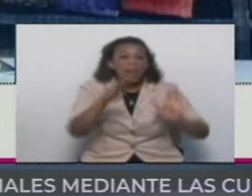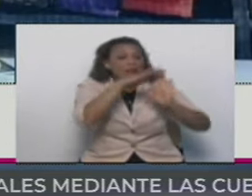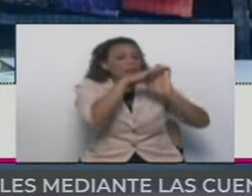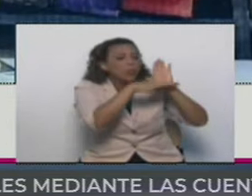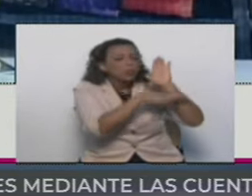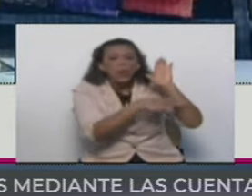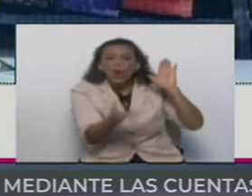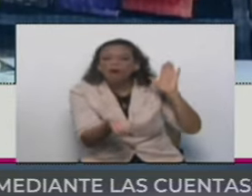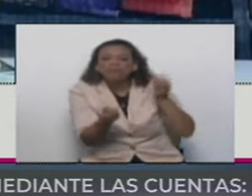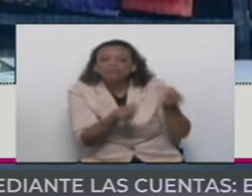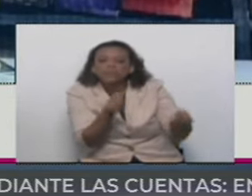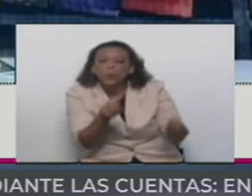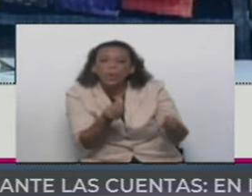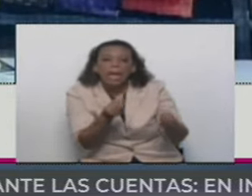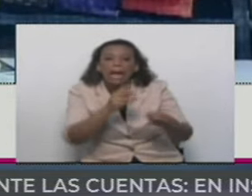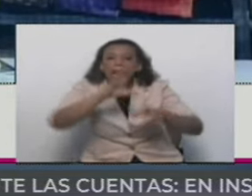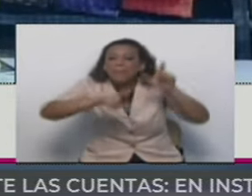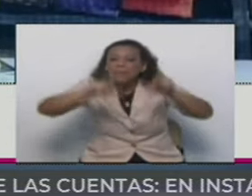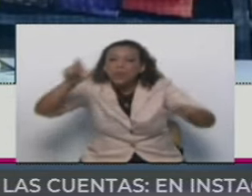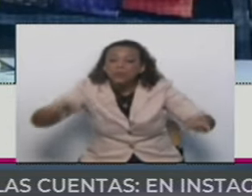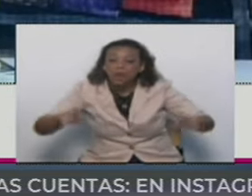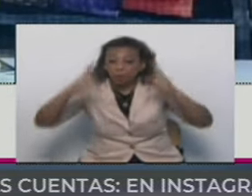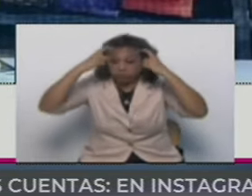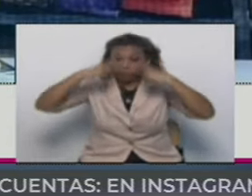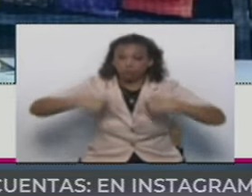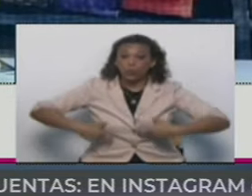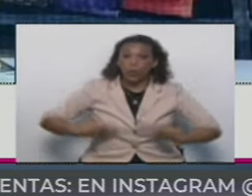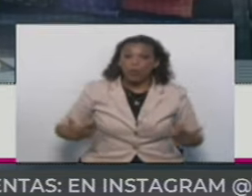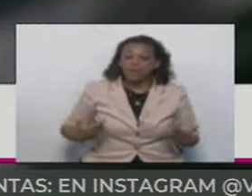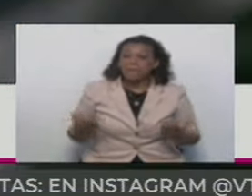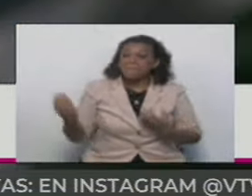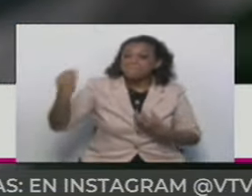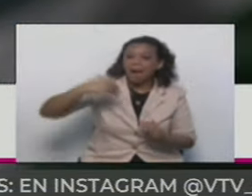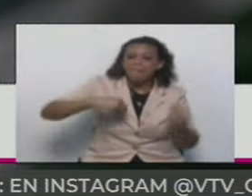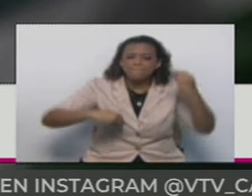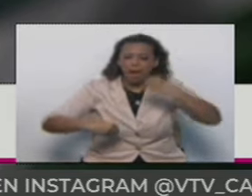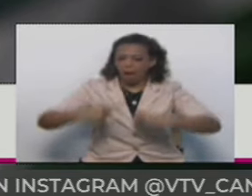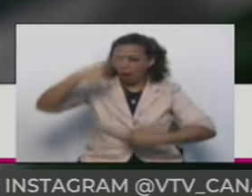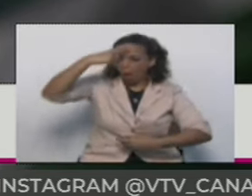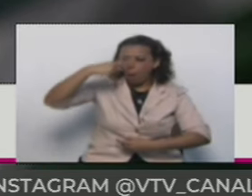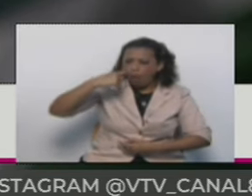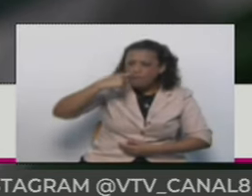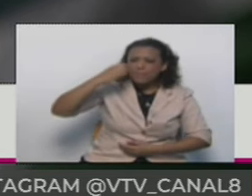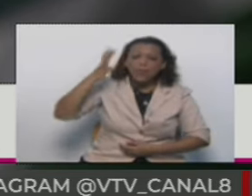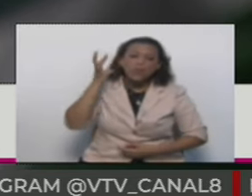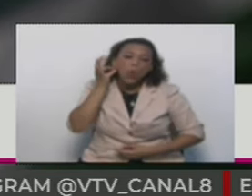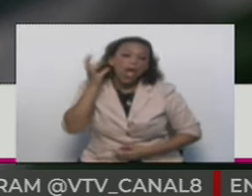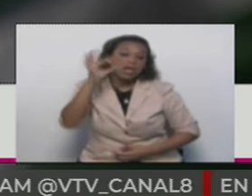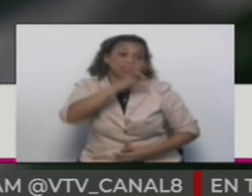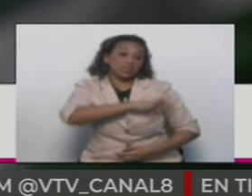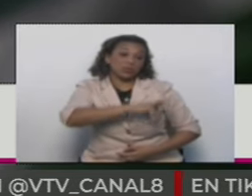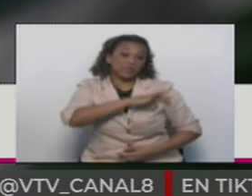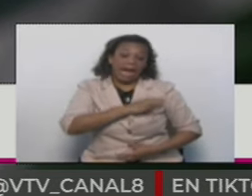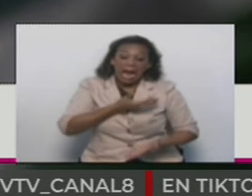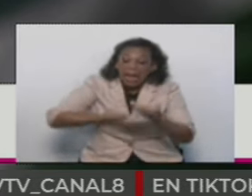civilización humana convirtió al ser humano cada vez más en un hombre, en un ser social,